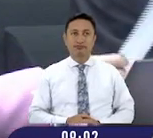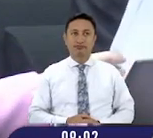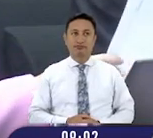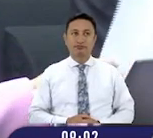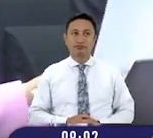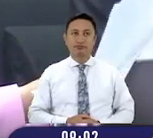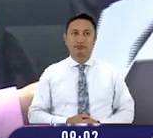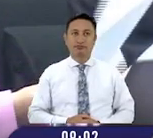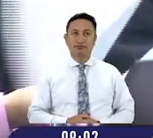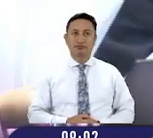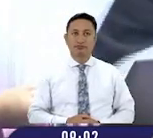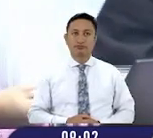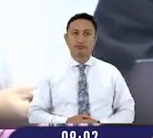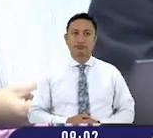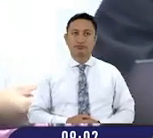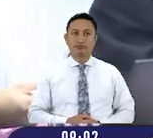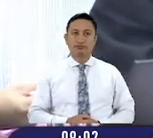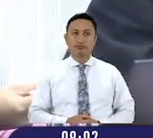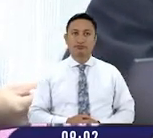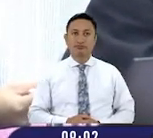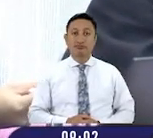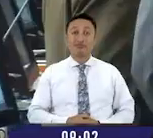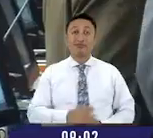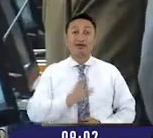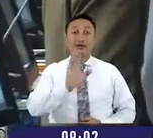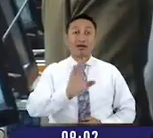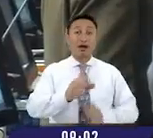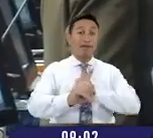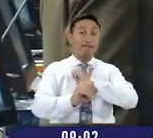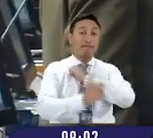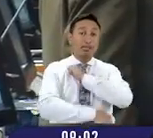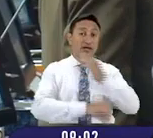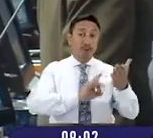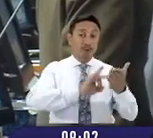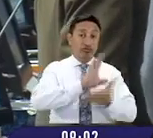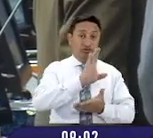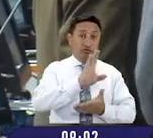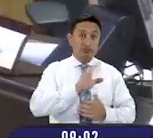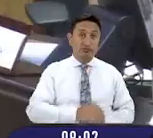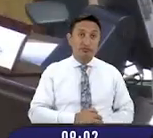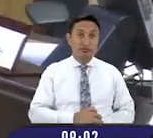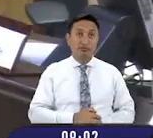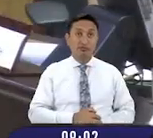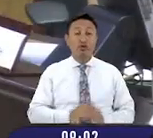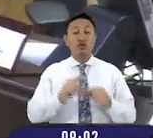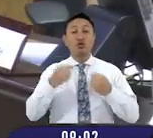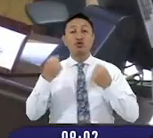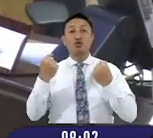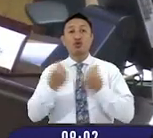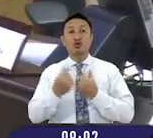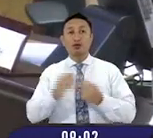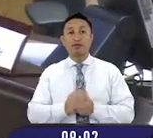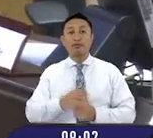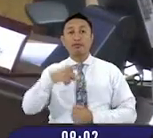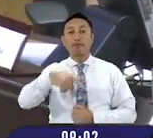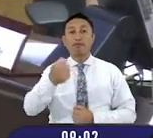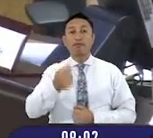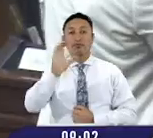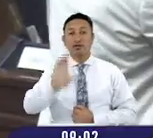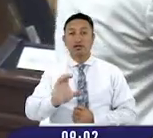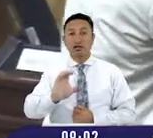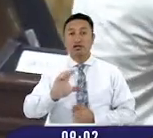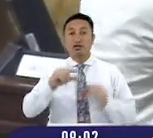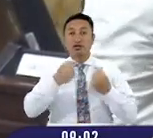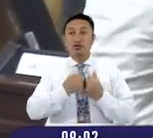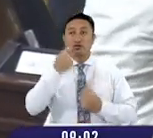destituir y censurar la supuesta ruptura de la alianza entre el oficialismo, Partido Social Cristiano y Correísmo. No pasaría